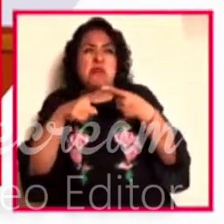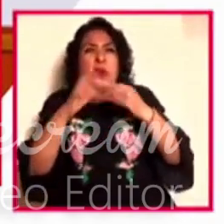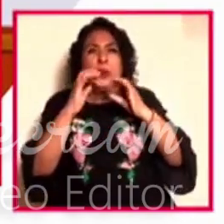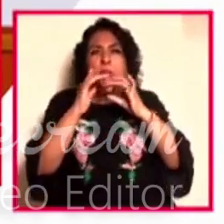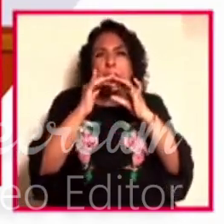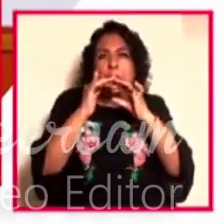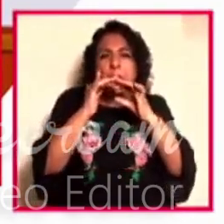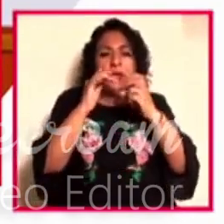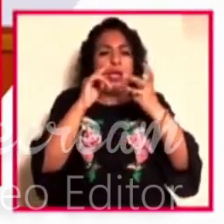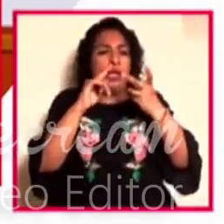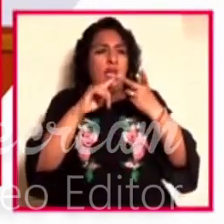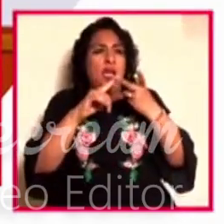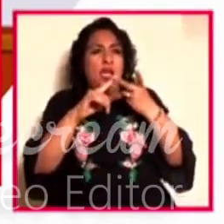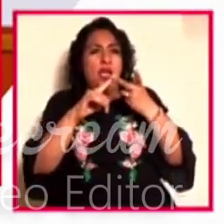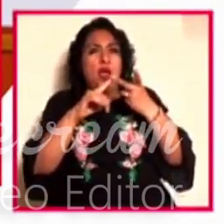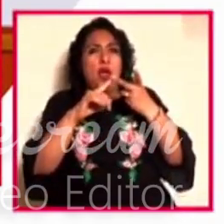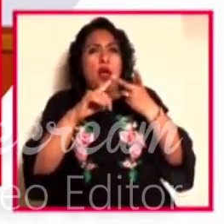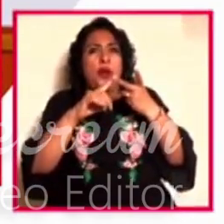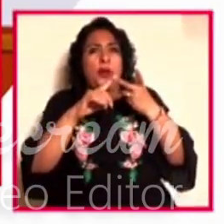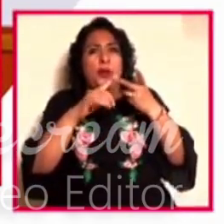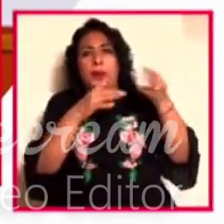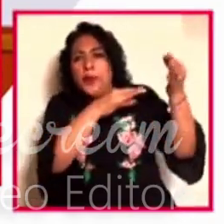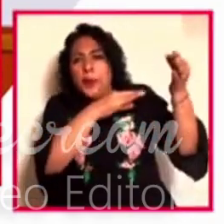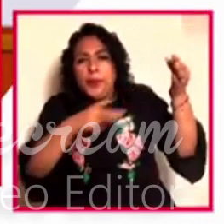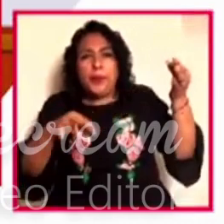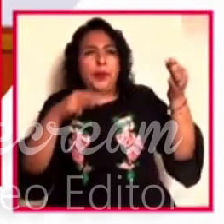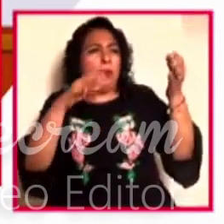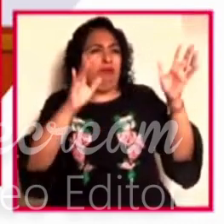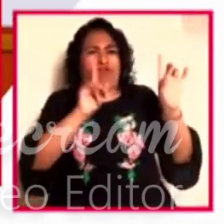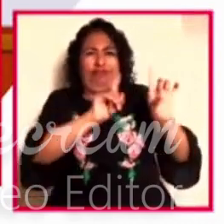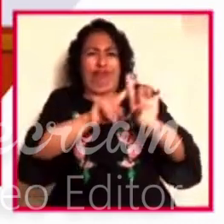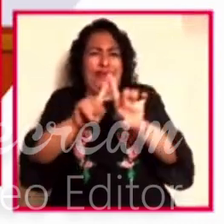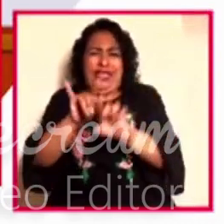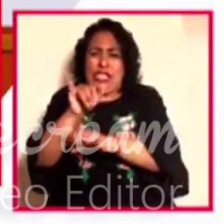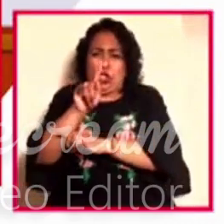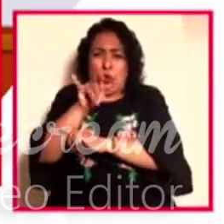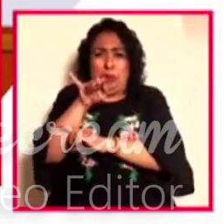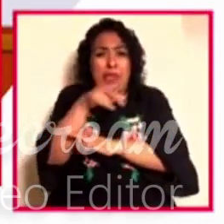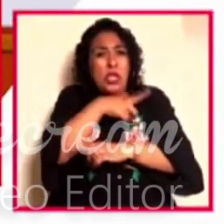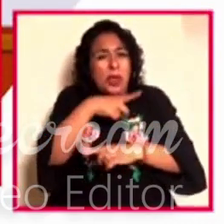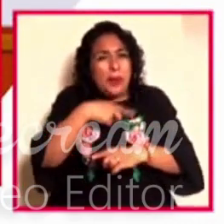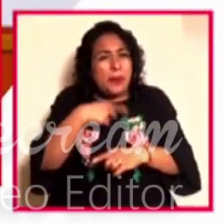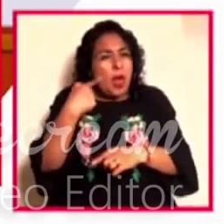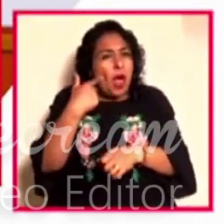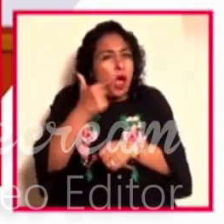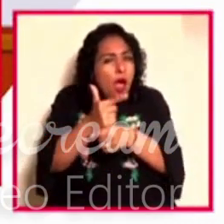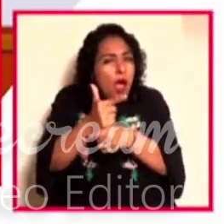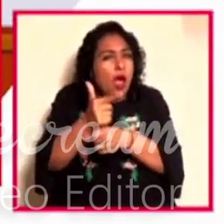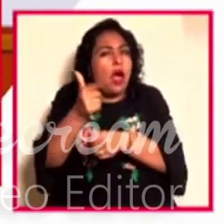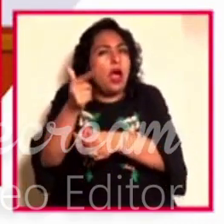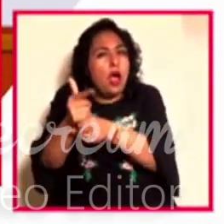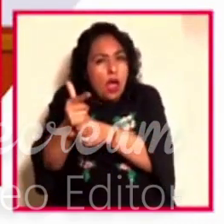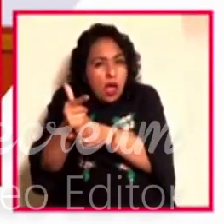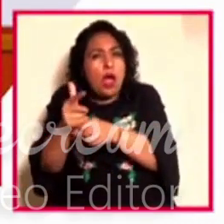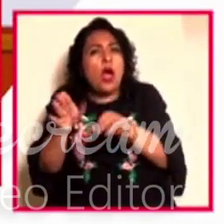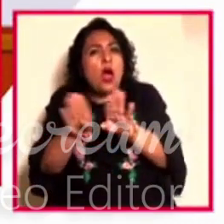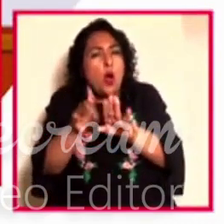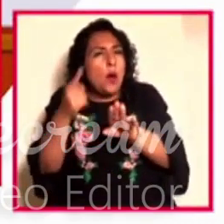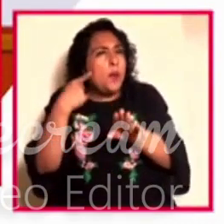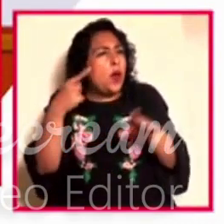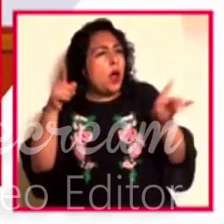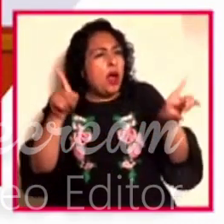puede ser para un oboe o para un violín. Entonces uno tiene que descubrir de alguna manera que esa melodía que uno